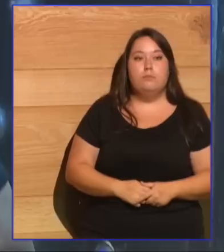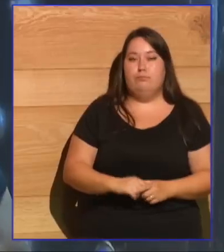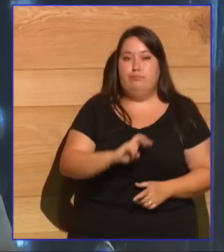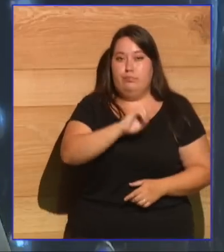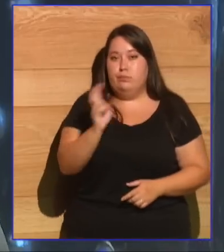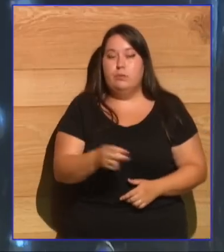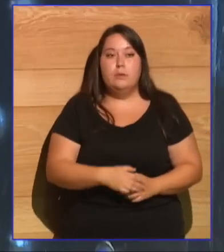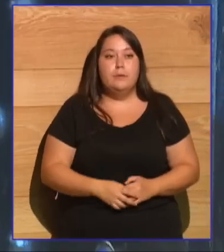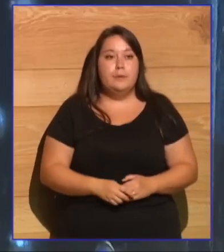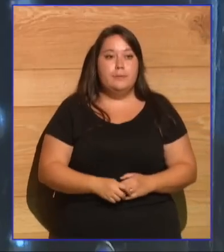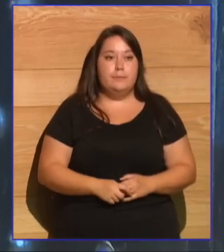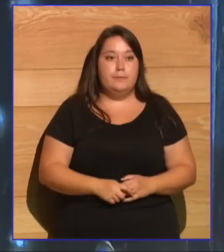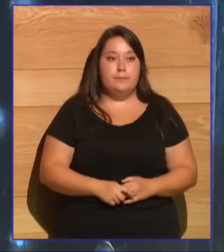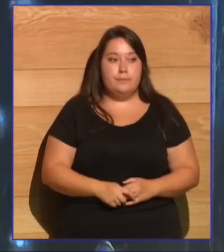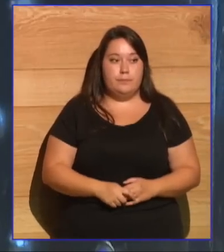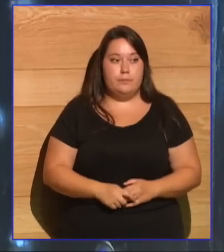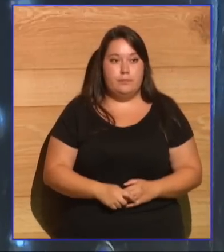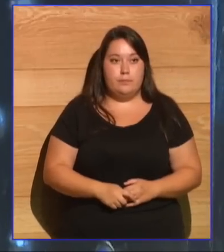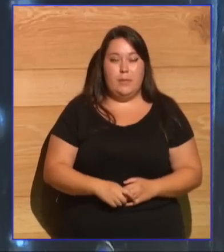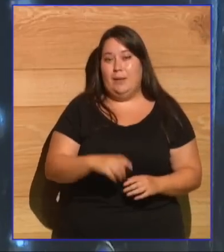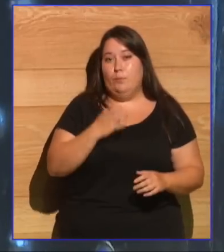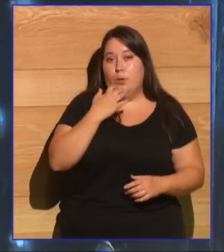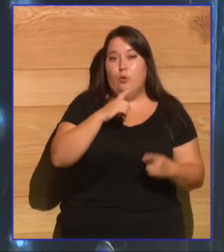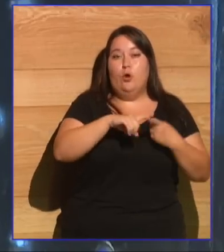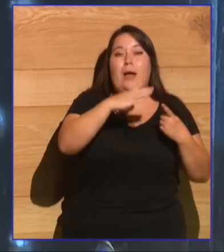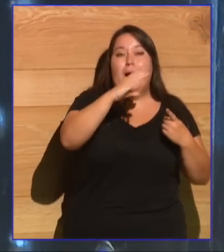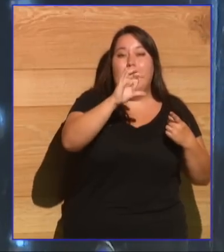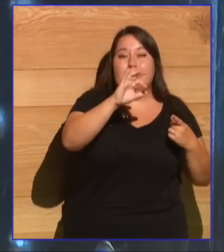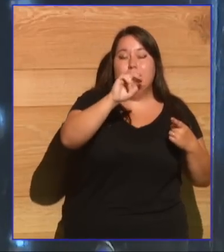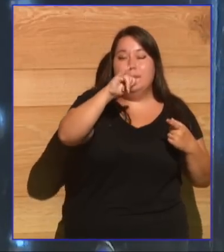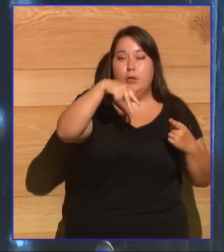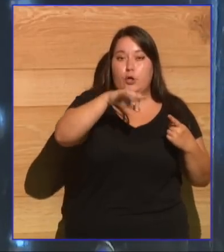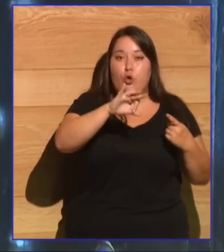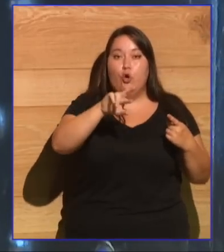el esmoquin blanco sería casino royale o incluso el primer 007